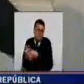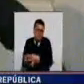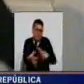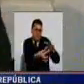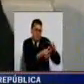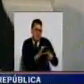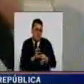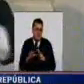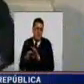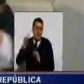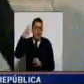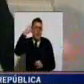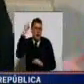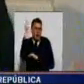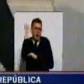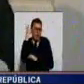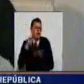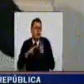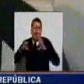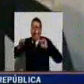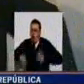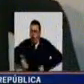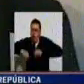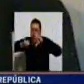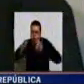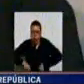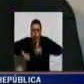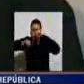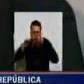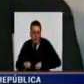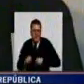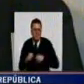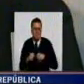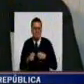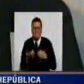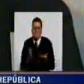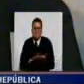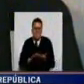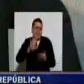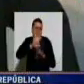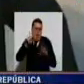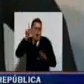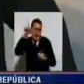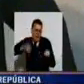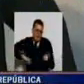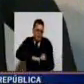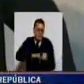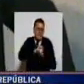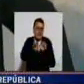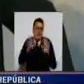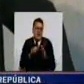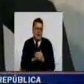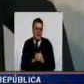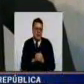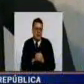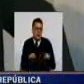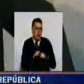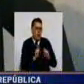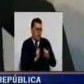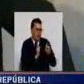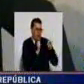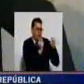las gestiones del gobierno de Colombia que permite que estos desafueros sucedan? No me sorprendería que los condecoraran.